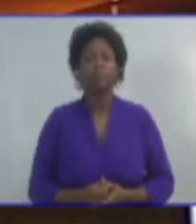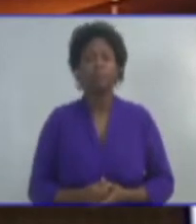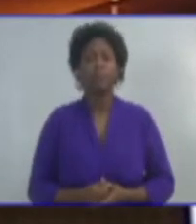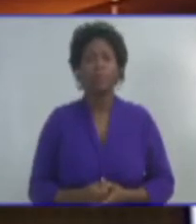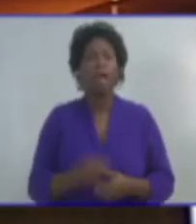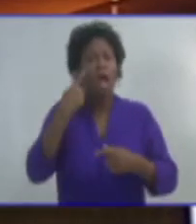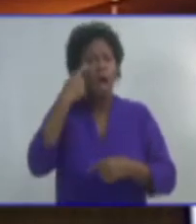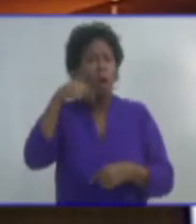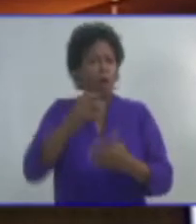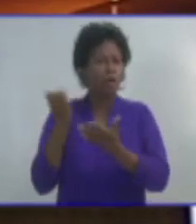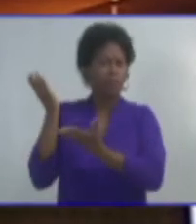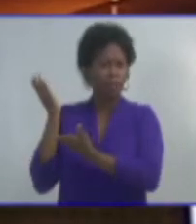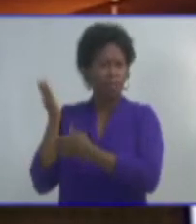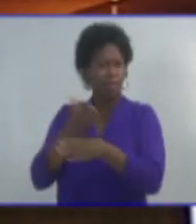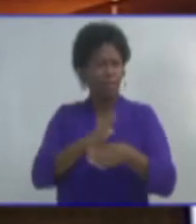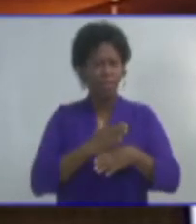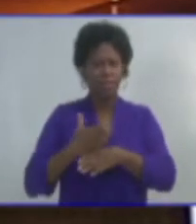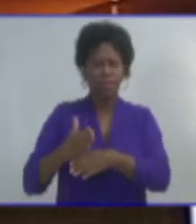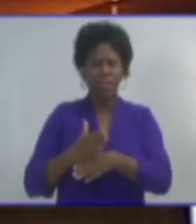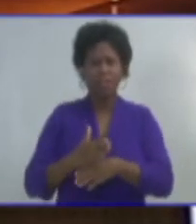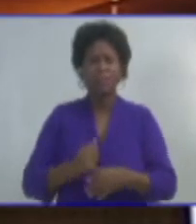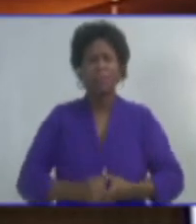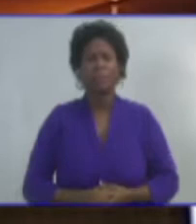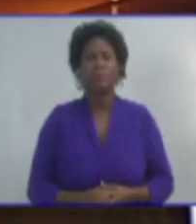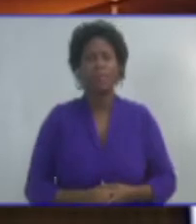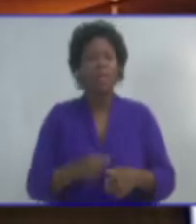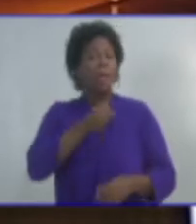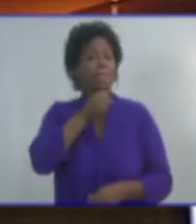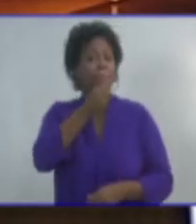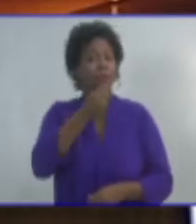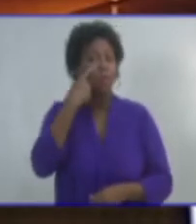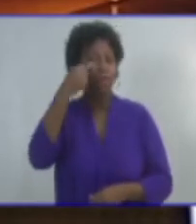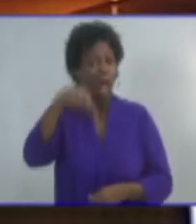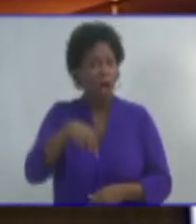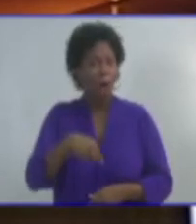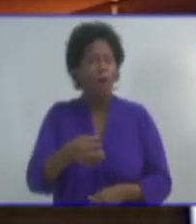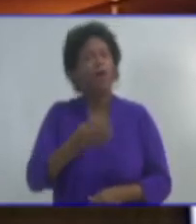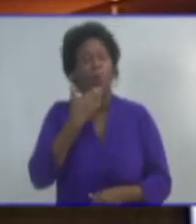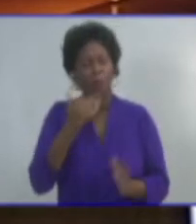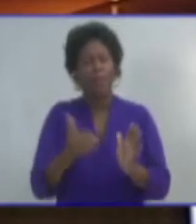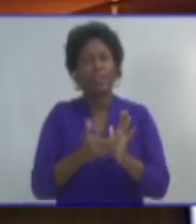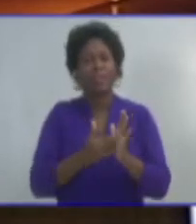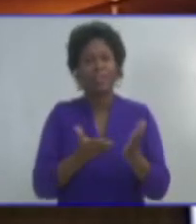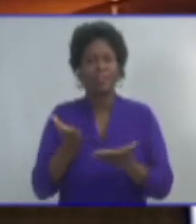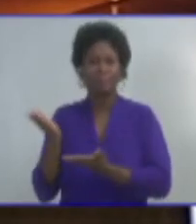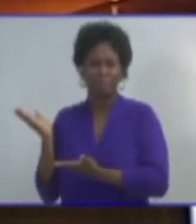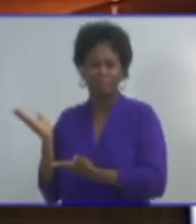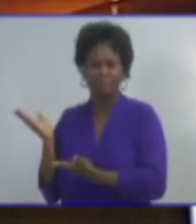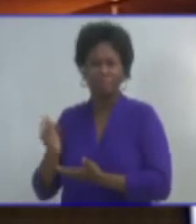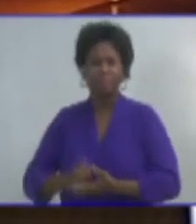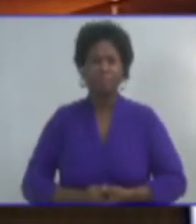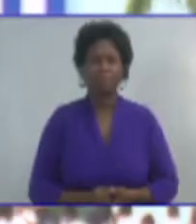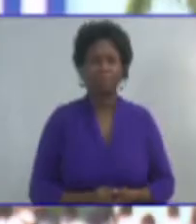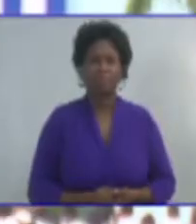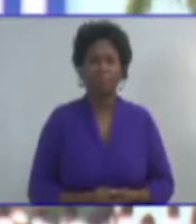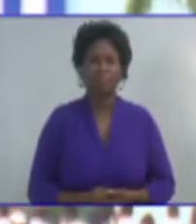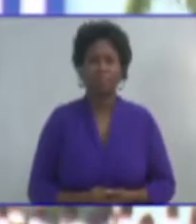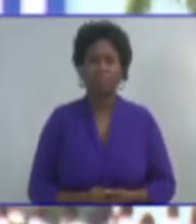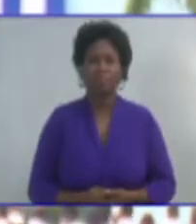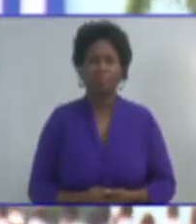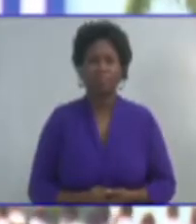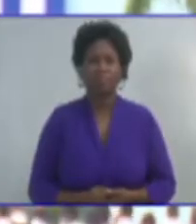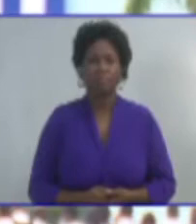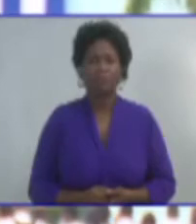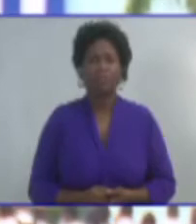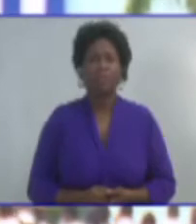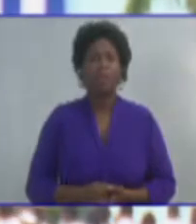Tenemos más detalles en el siguiente contacto con la periodista Yaisé Delgado, a quien también doy las buenas tardes. Adelante, Yaisé. Saludos,